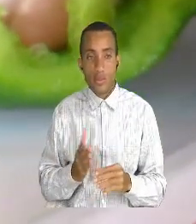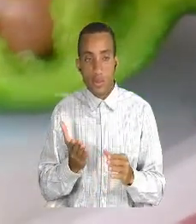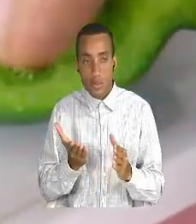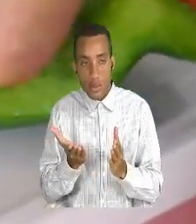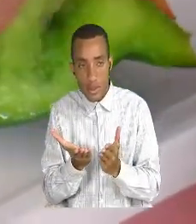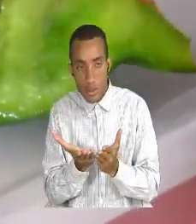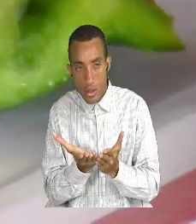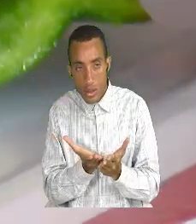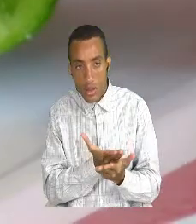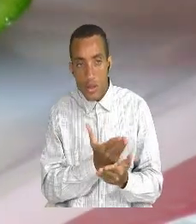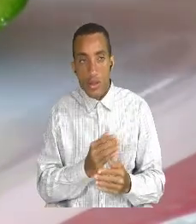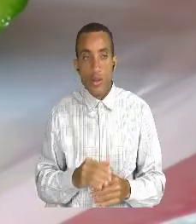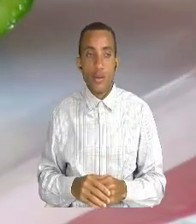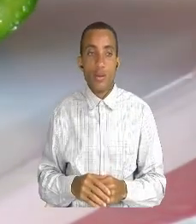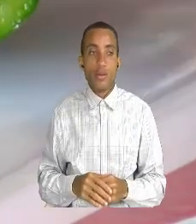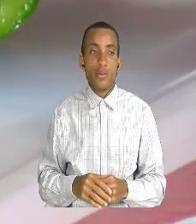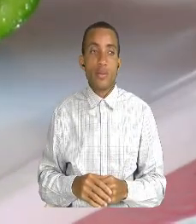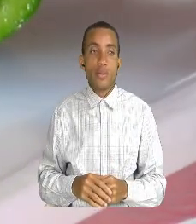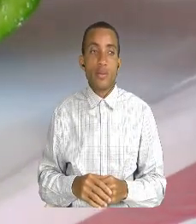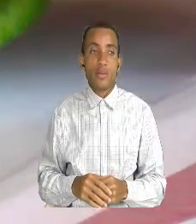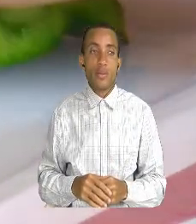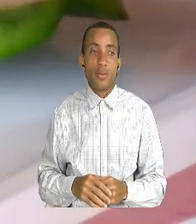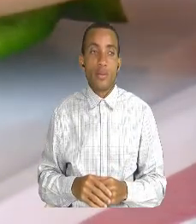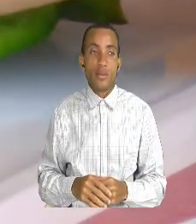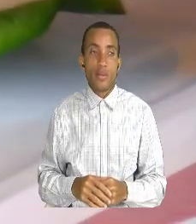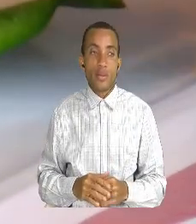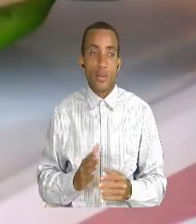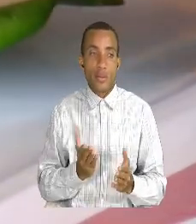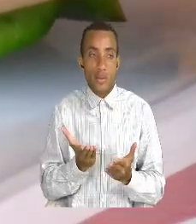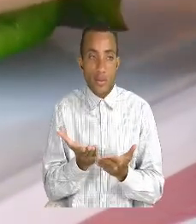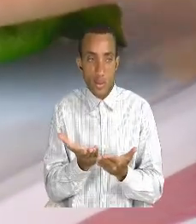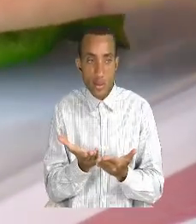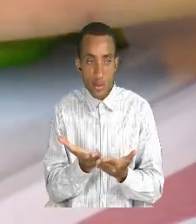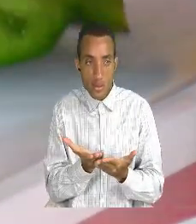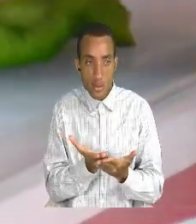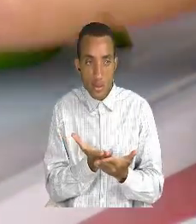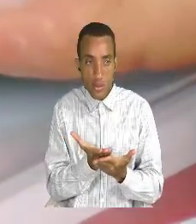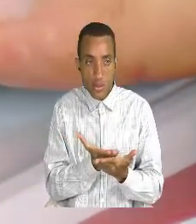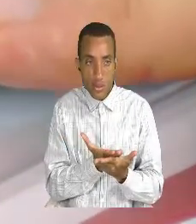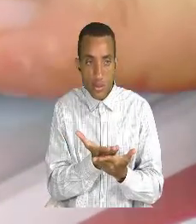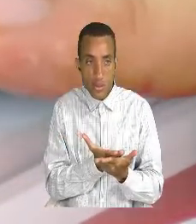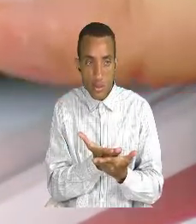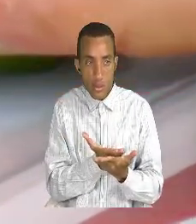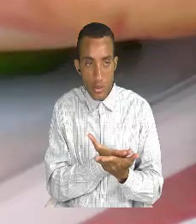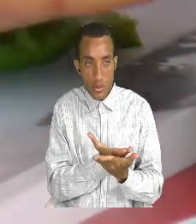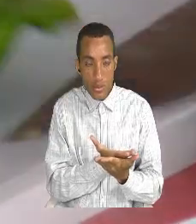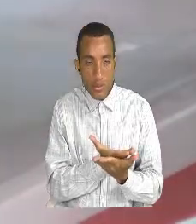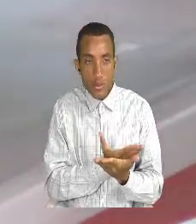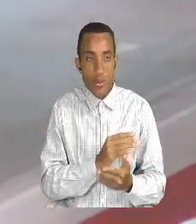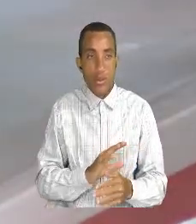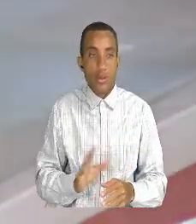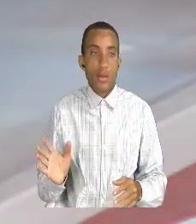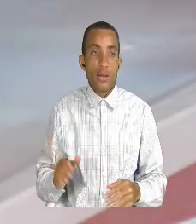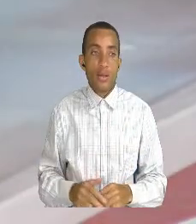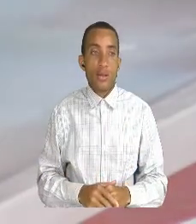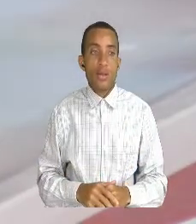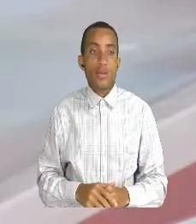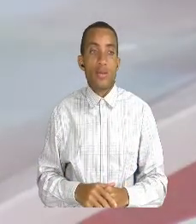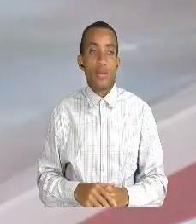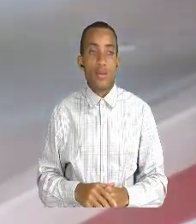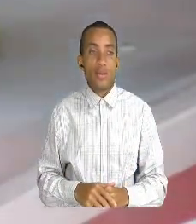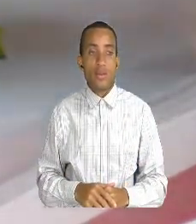Permítame, okay, un segundo y te explico. ¿Sí? Llegamos acá a la carne del pimentón y nos vamos, perdón. Como ¿listo? Cuando estamos abriendo. Listo. Y le